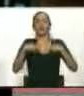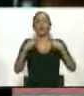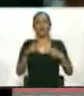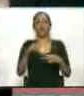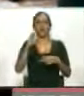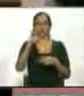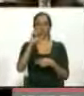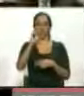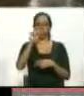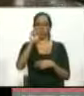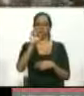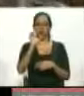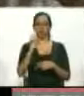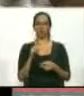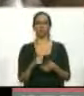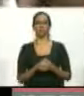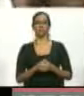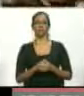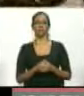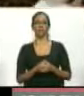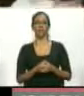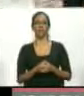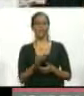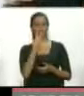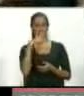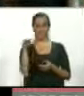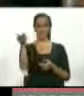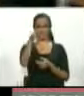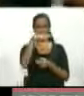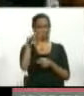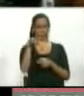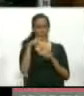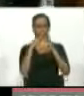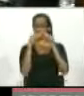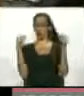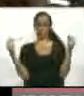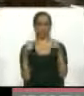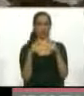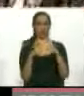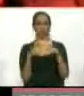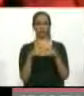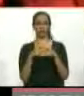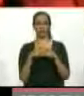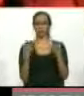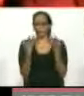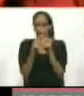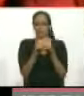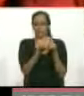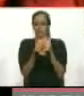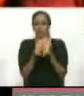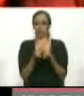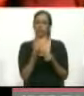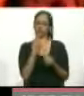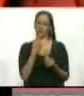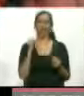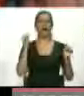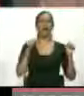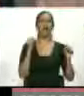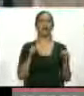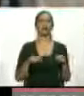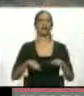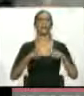electoral ángeles al verlos todos reunidos juntitos y después yo digo aquí el que está más